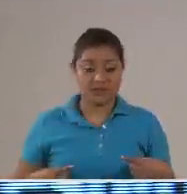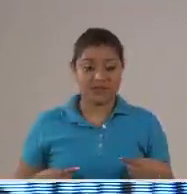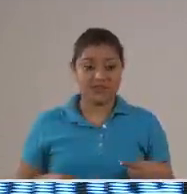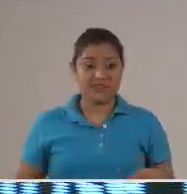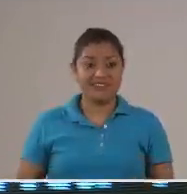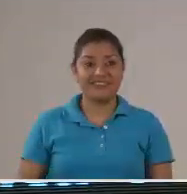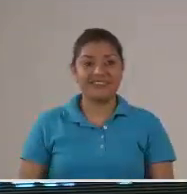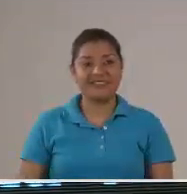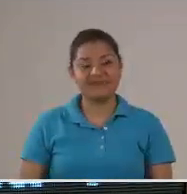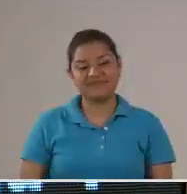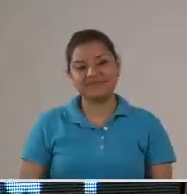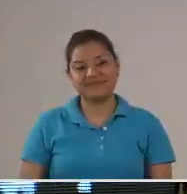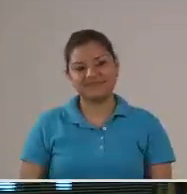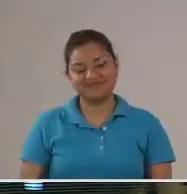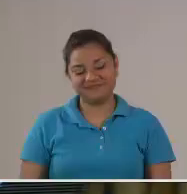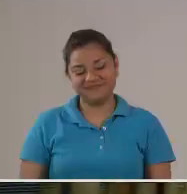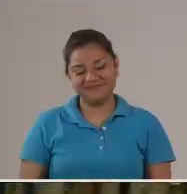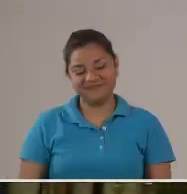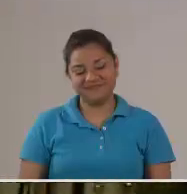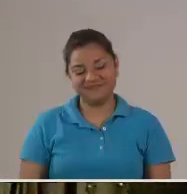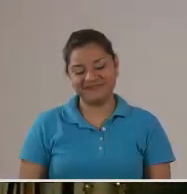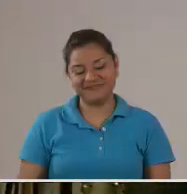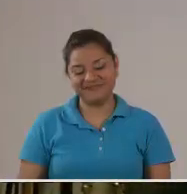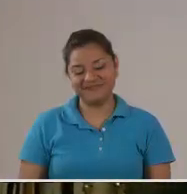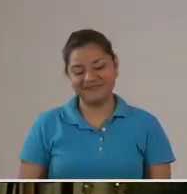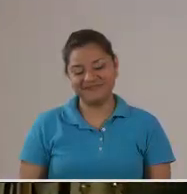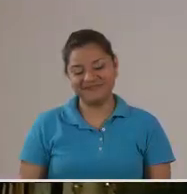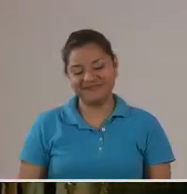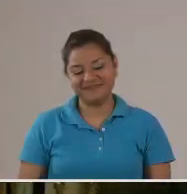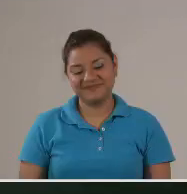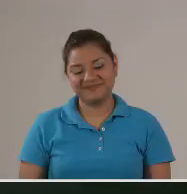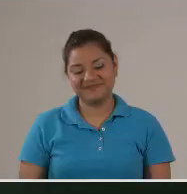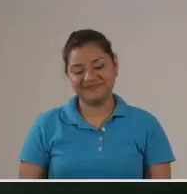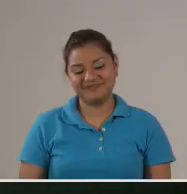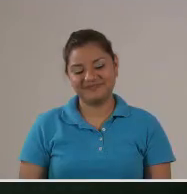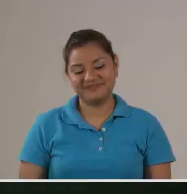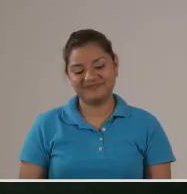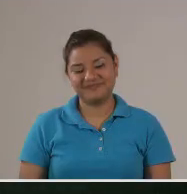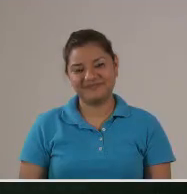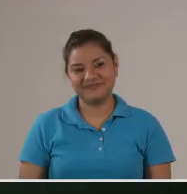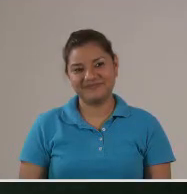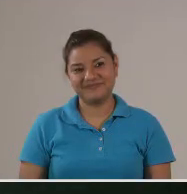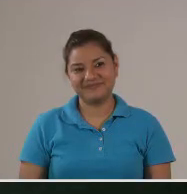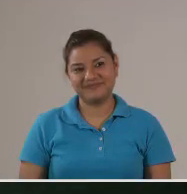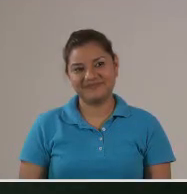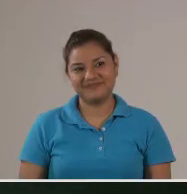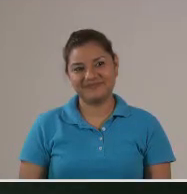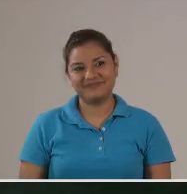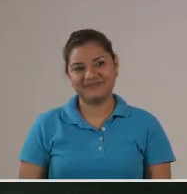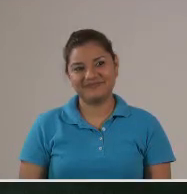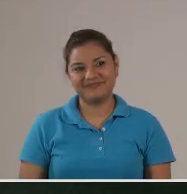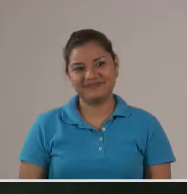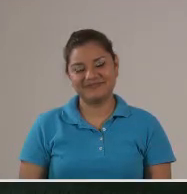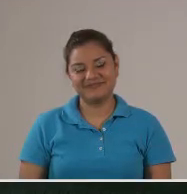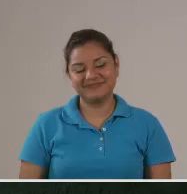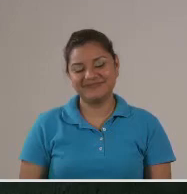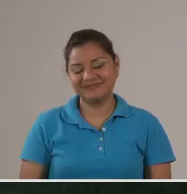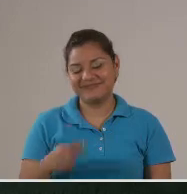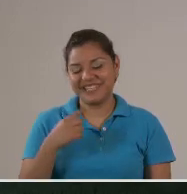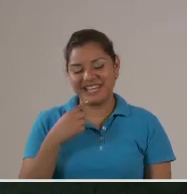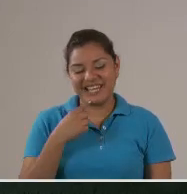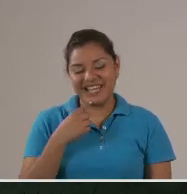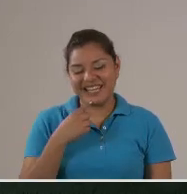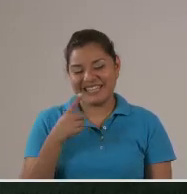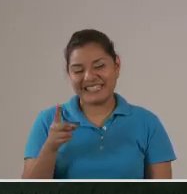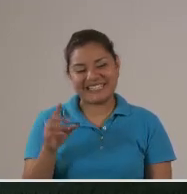usted hoy si saber hoy si se vino así noada que me ni fumar ni nada reprendo en el nombre de Jesús aquí